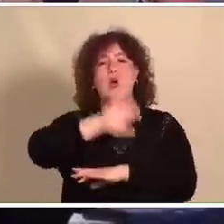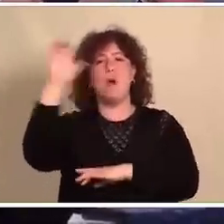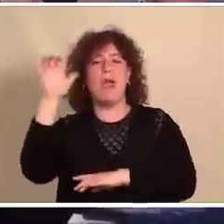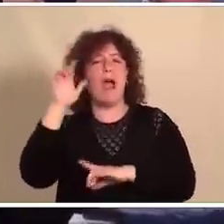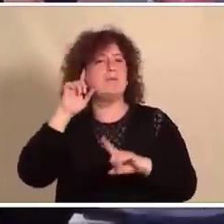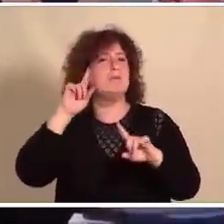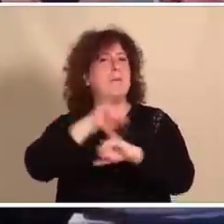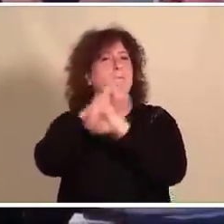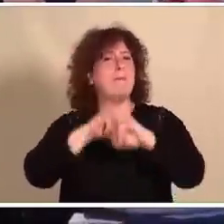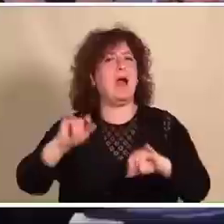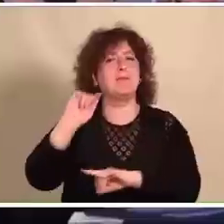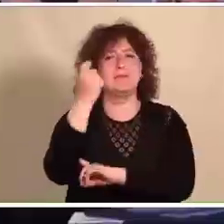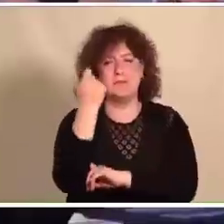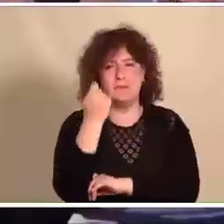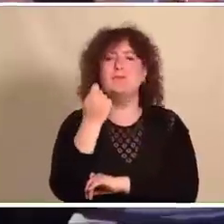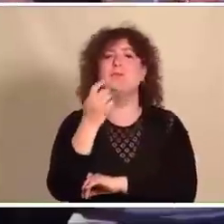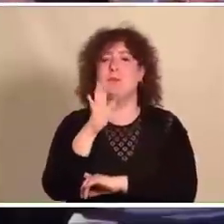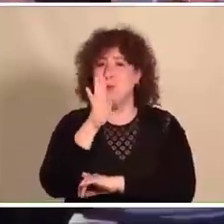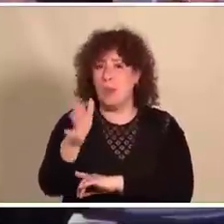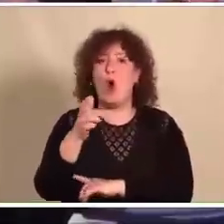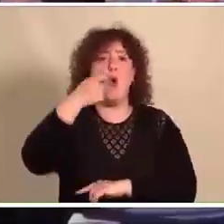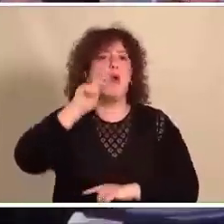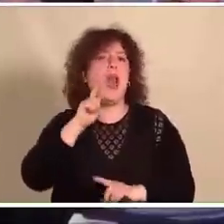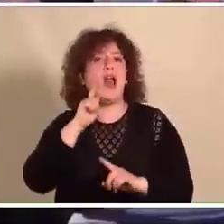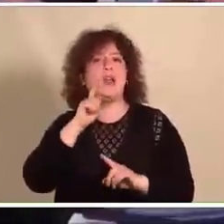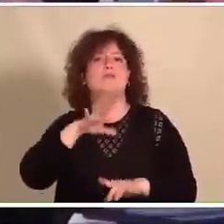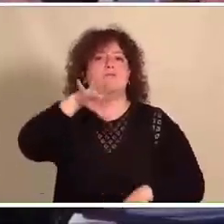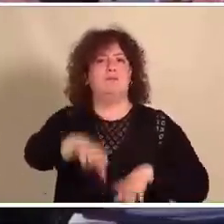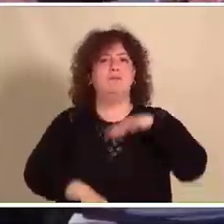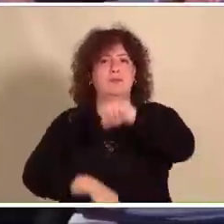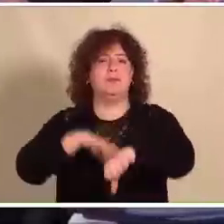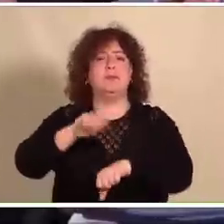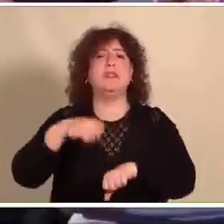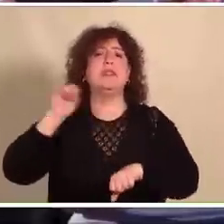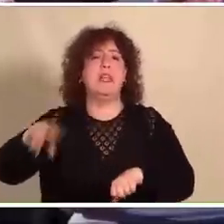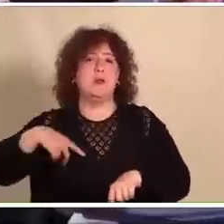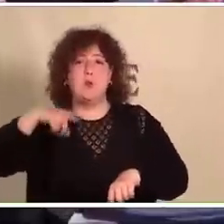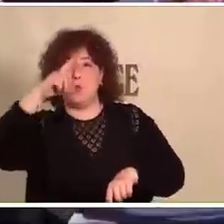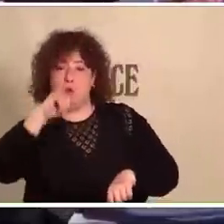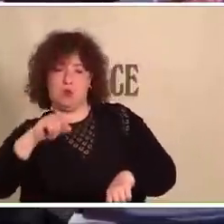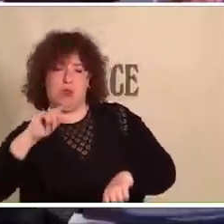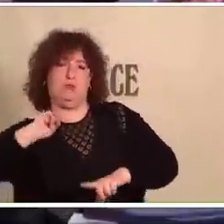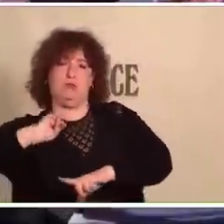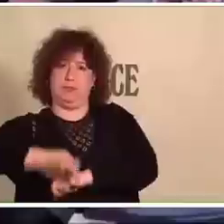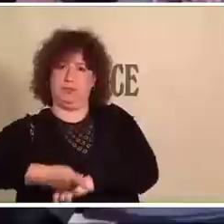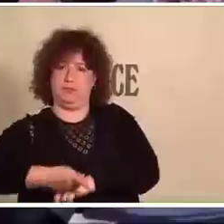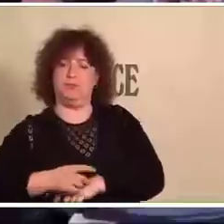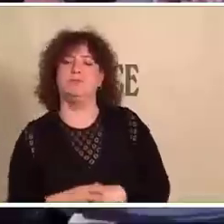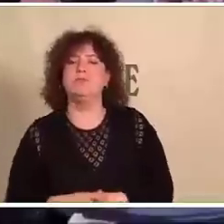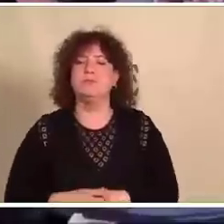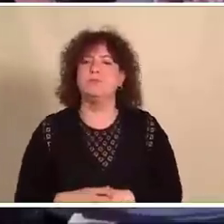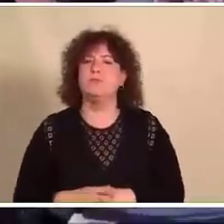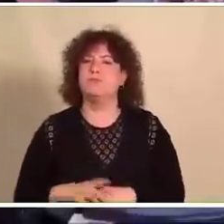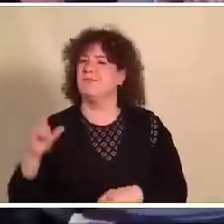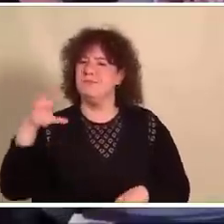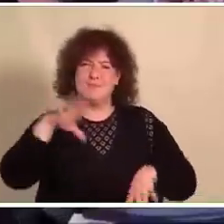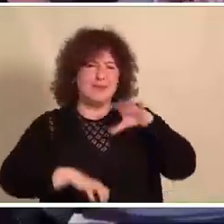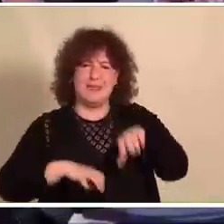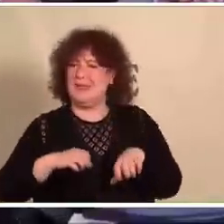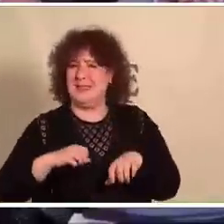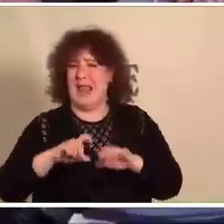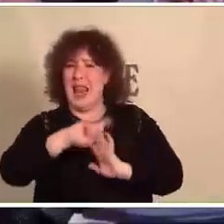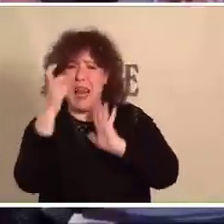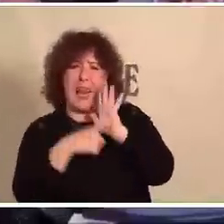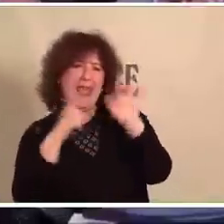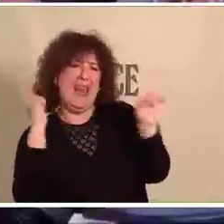paz a consecuencia de la invasión de Ucrania por parte de Putin una agresión que es ilegítima y que también